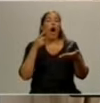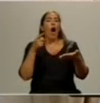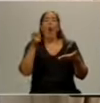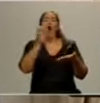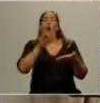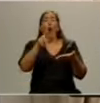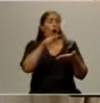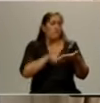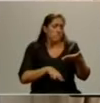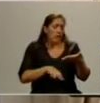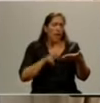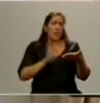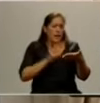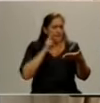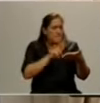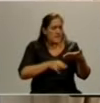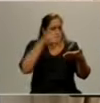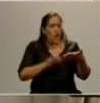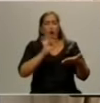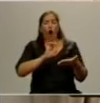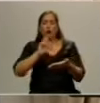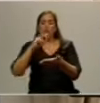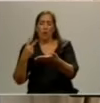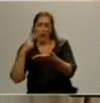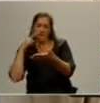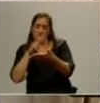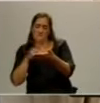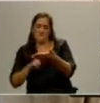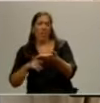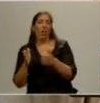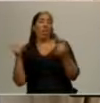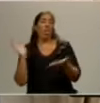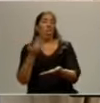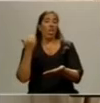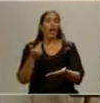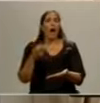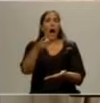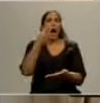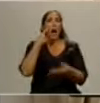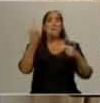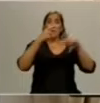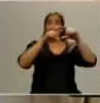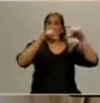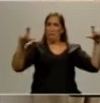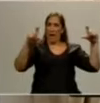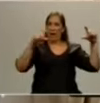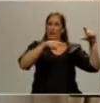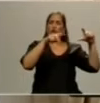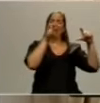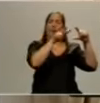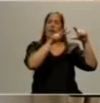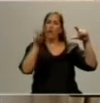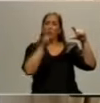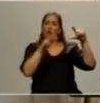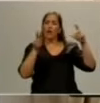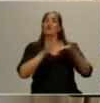rápido detenida, ve claramente que en la primera carta, en el segundo párrafo, cuando hablo en el primer párrafo en términos